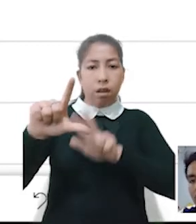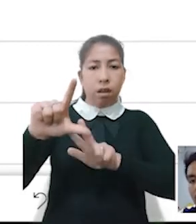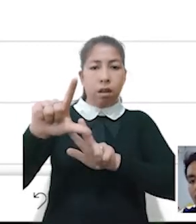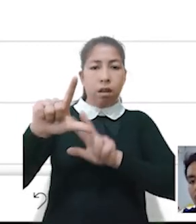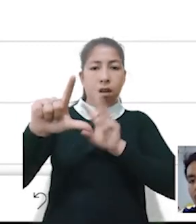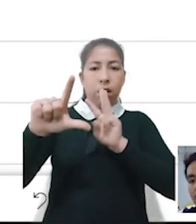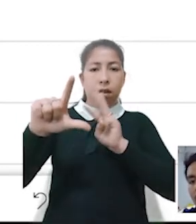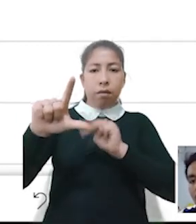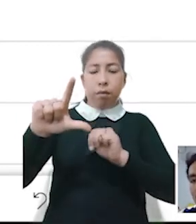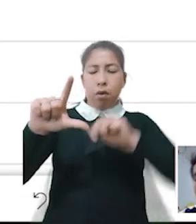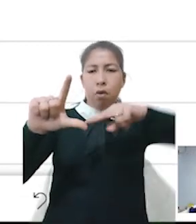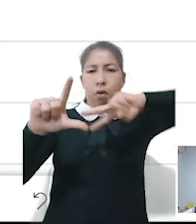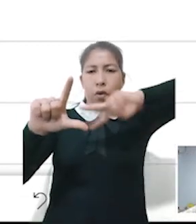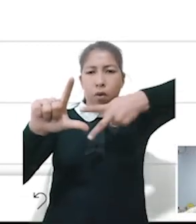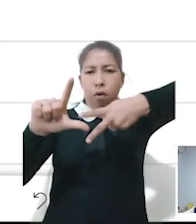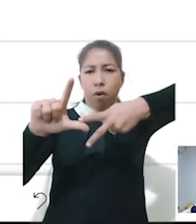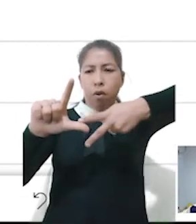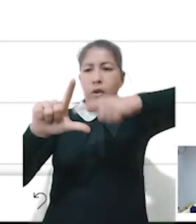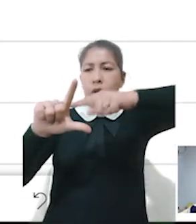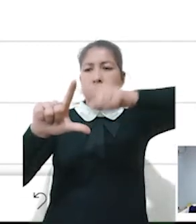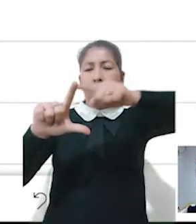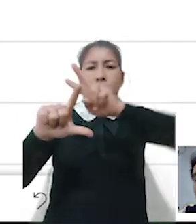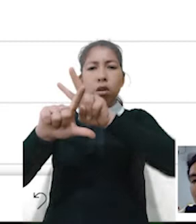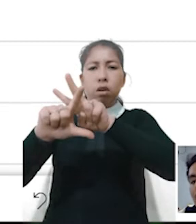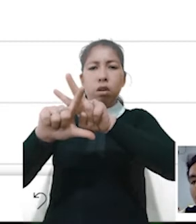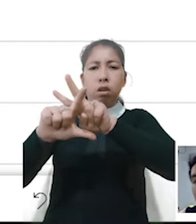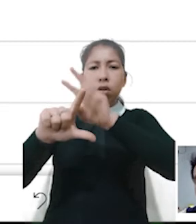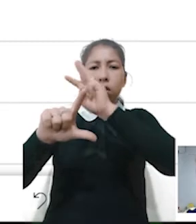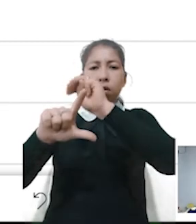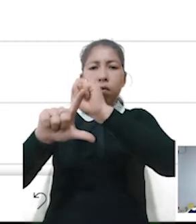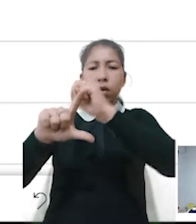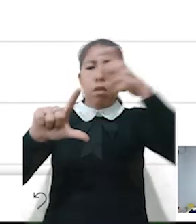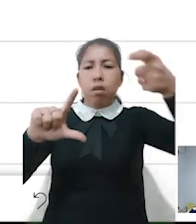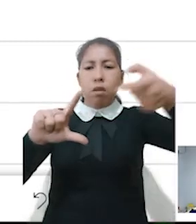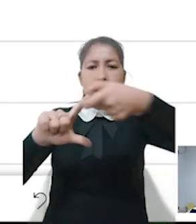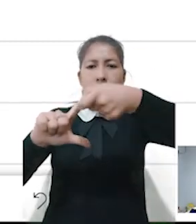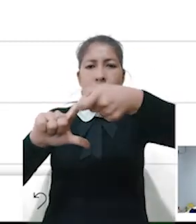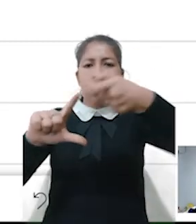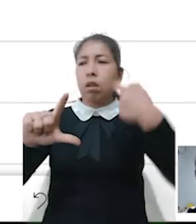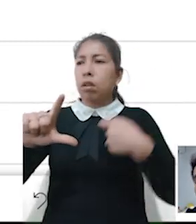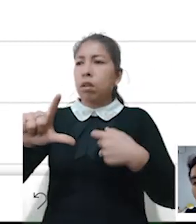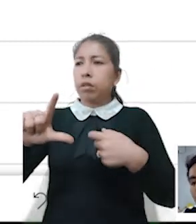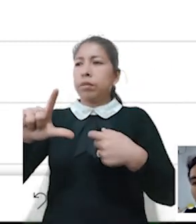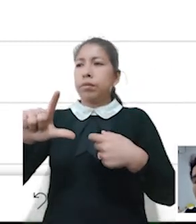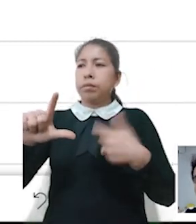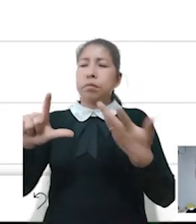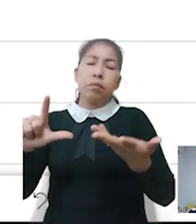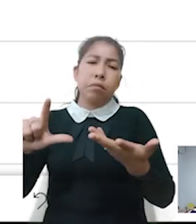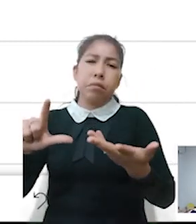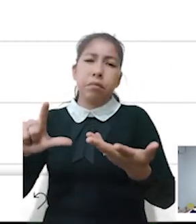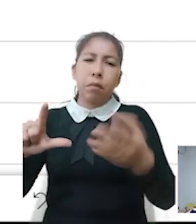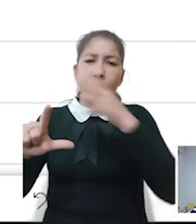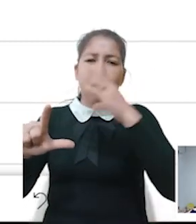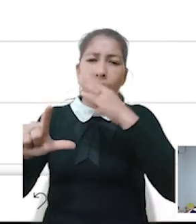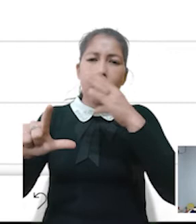cateto adyacente, ya que se encuentra al lado. Para determinar su medida voy a buscar la función trigonométrica que contenga ambos datos